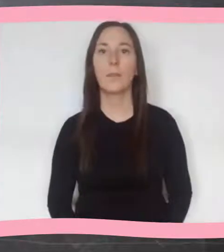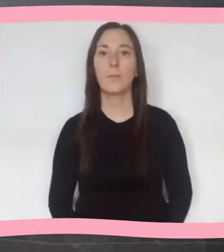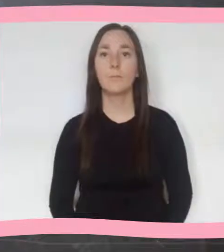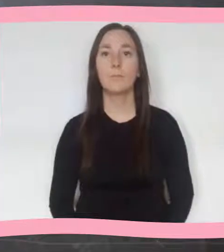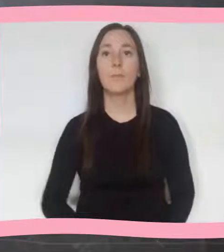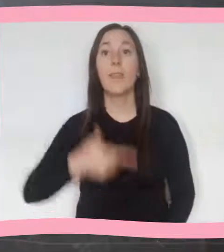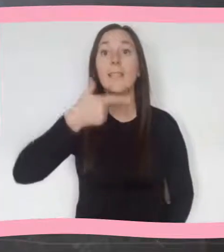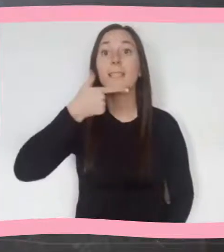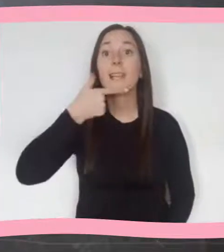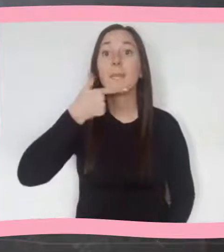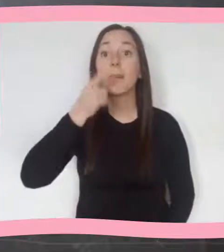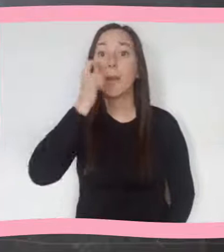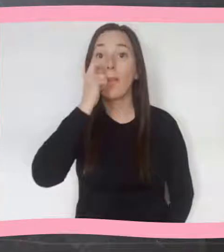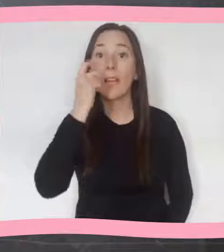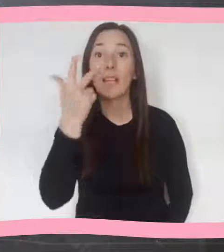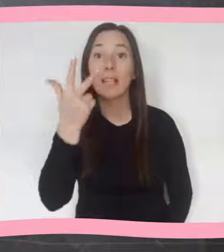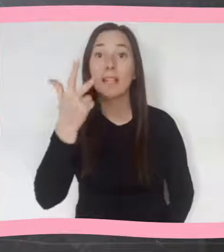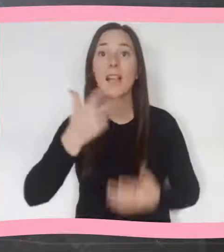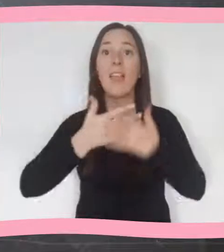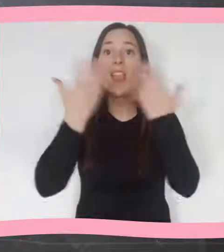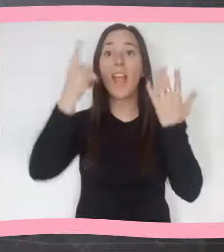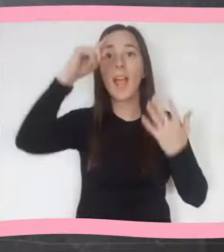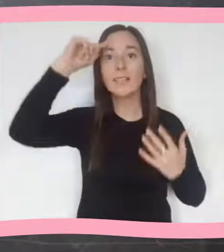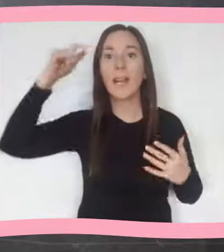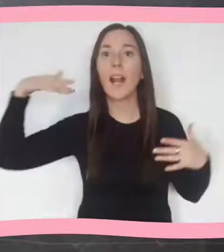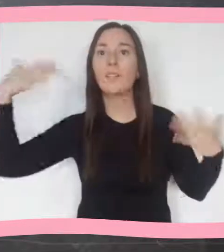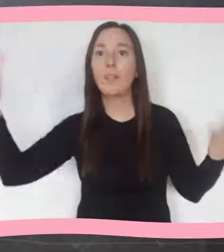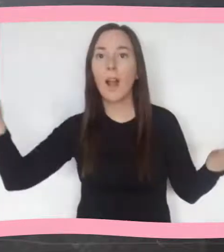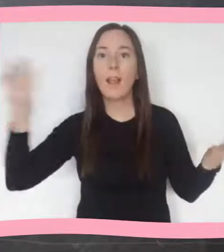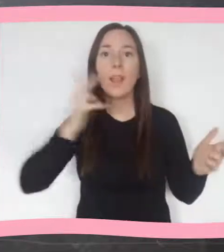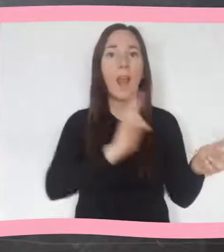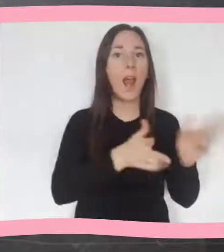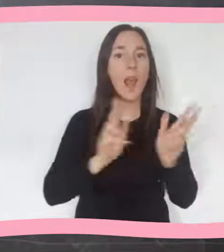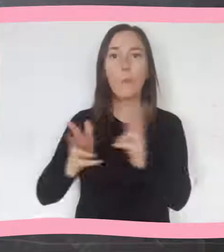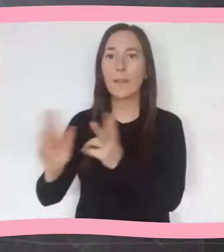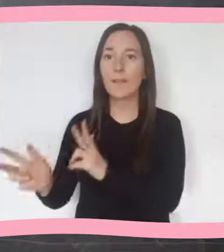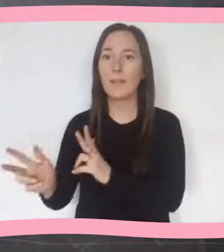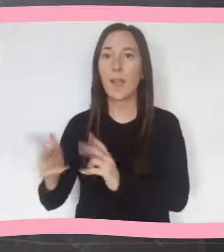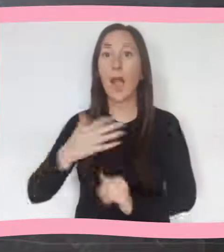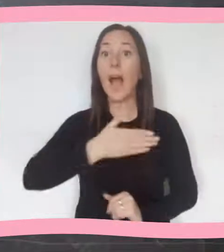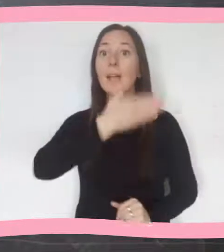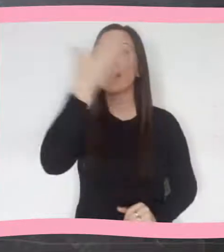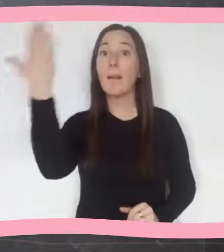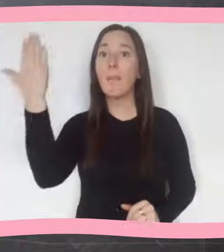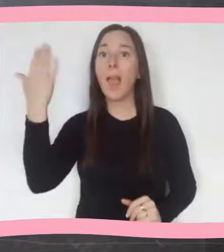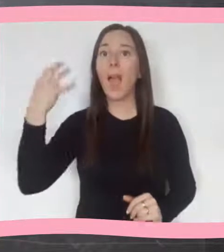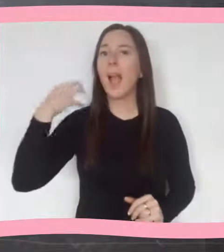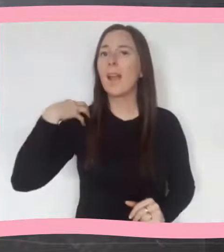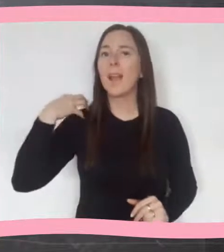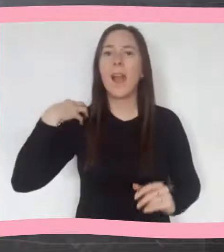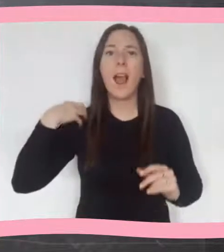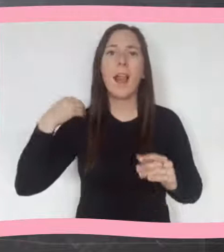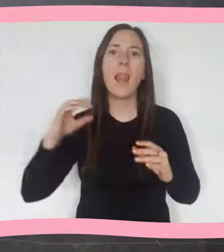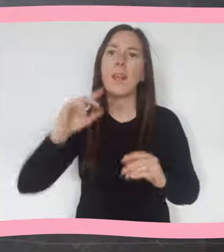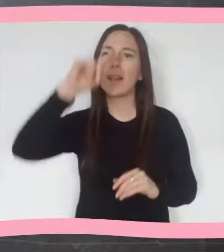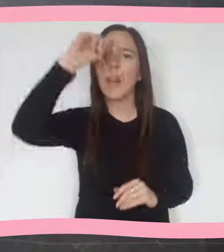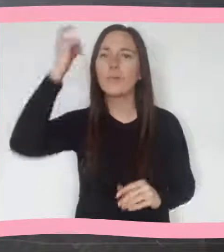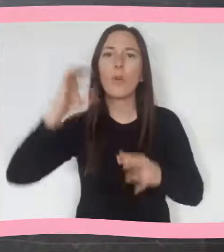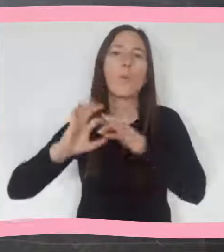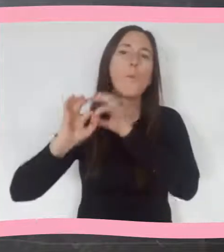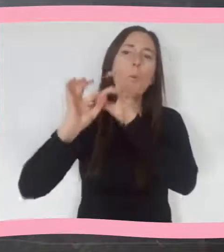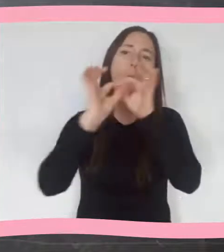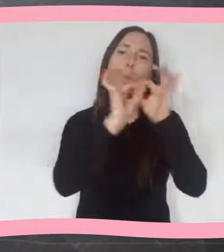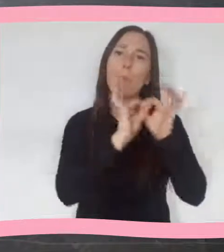23 de septiembre, día internacional de las lenguas de señas. La Asamblea General de las